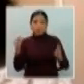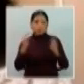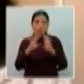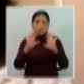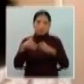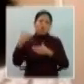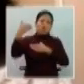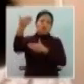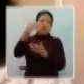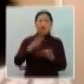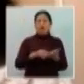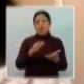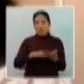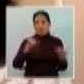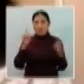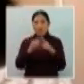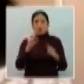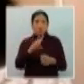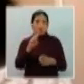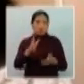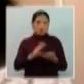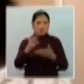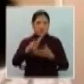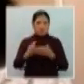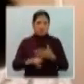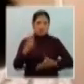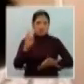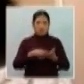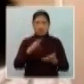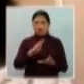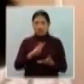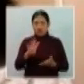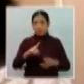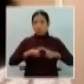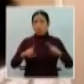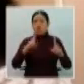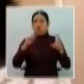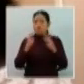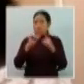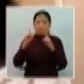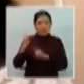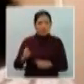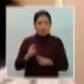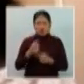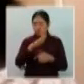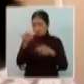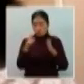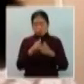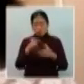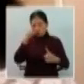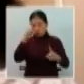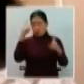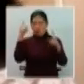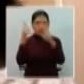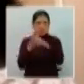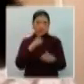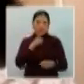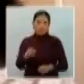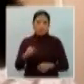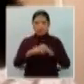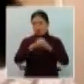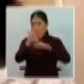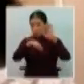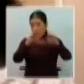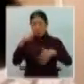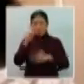todavía vienen hacia el día del censo de población y vivienda, ¿se tiene previsto continuar, con convocatorias a